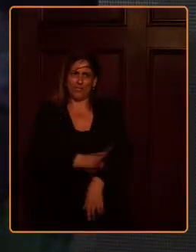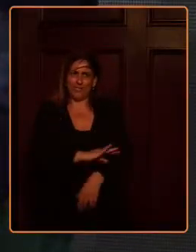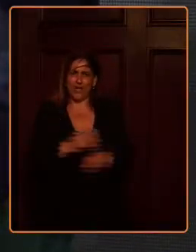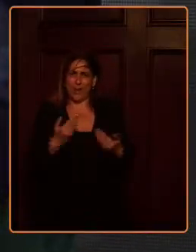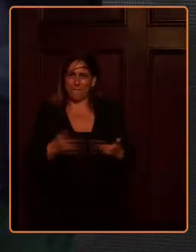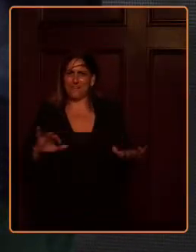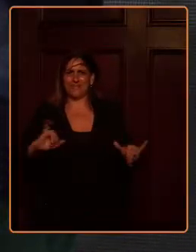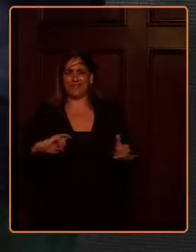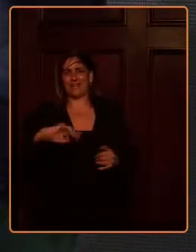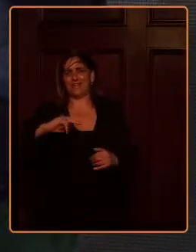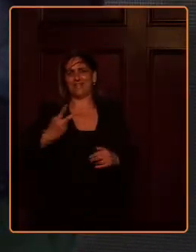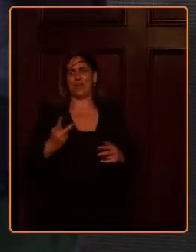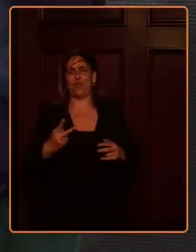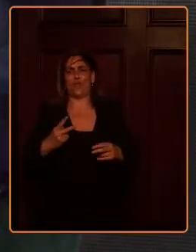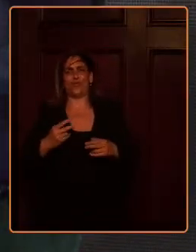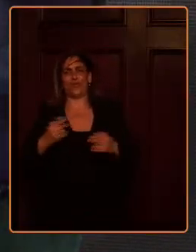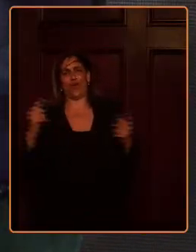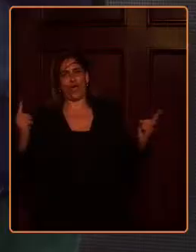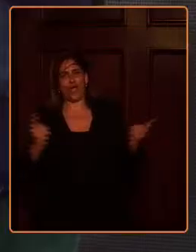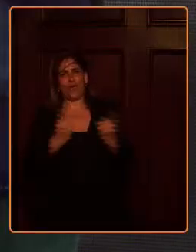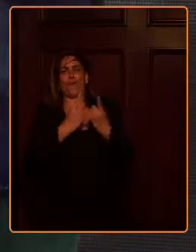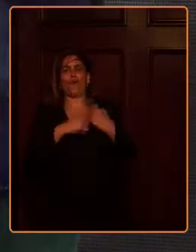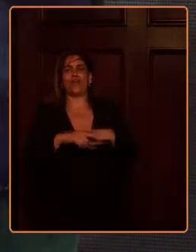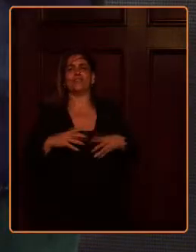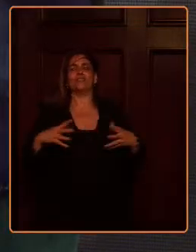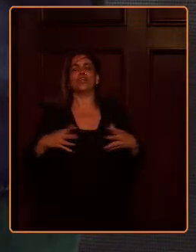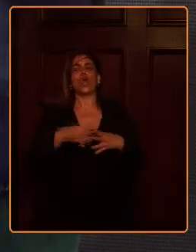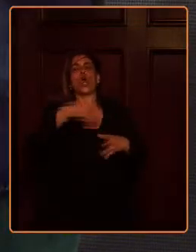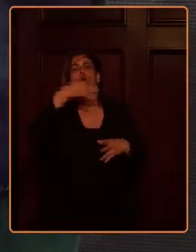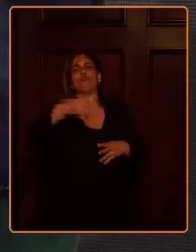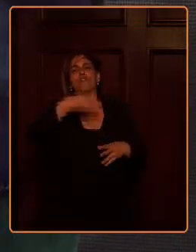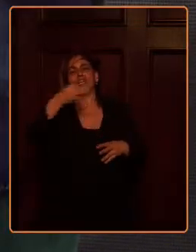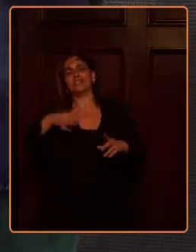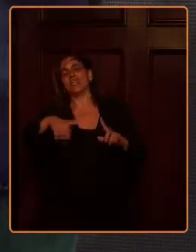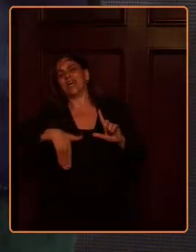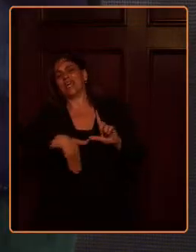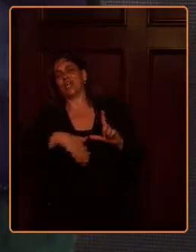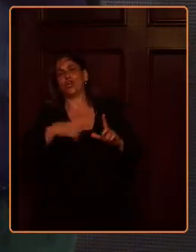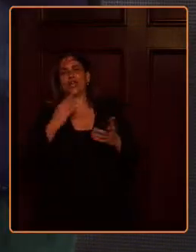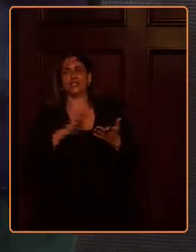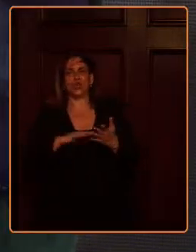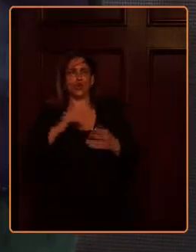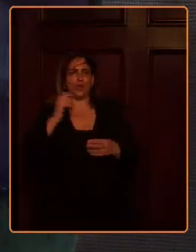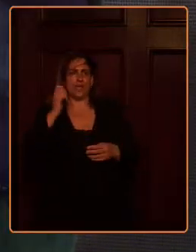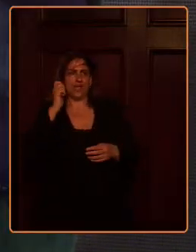segunda edición del EDUIA, la Conferencia Regional de Inteligencia Artificial.